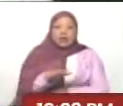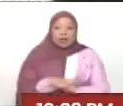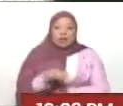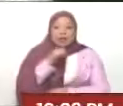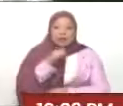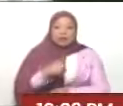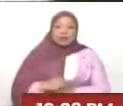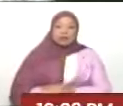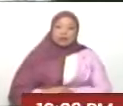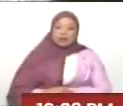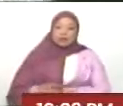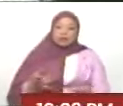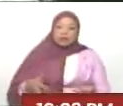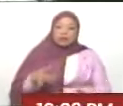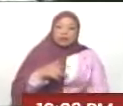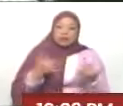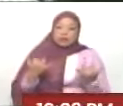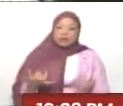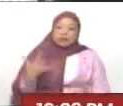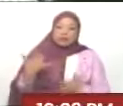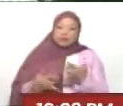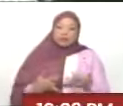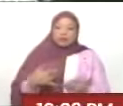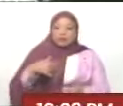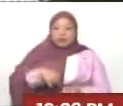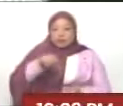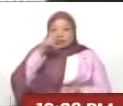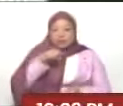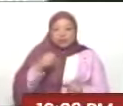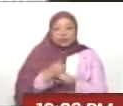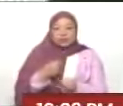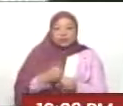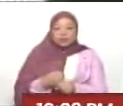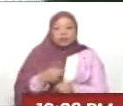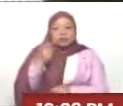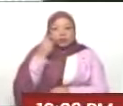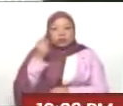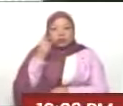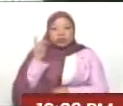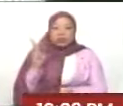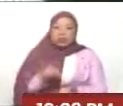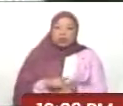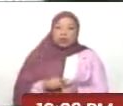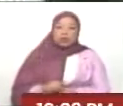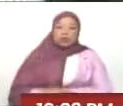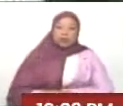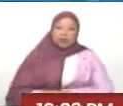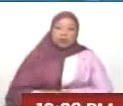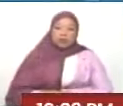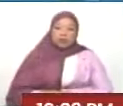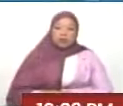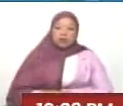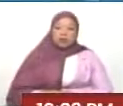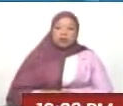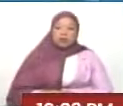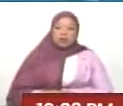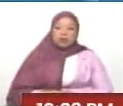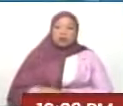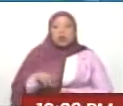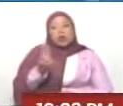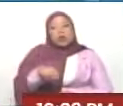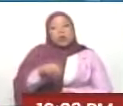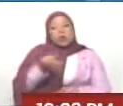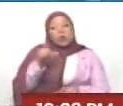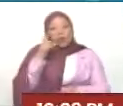hacen una vaquita entre ellos y hacen sus vestuarios, y la tradición no para. Y no debe parar, jamás.